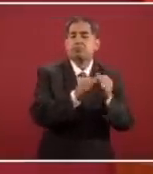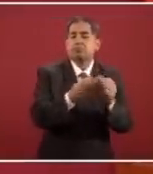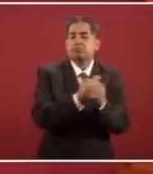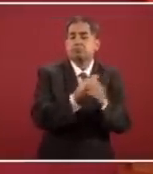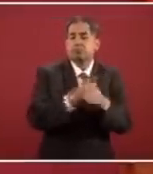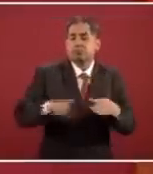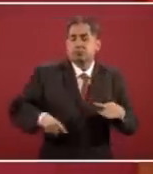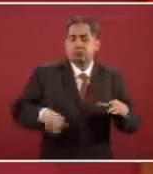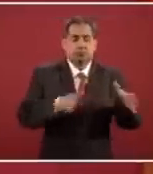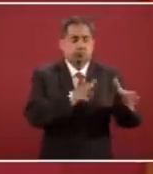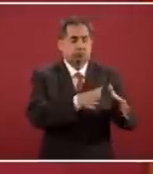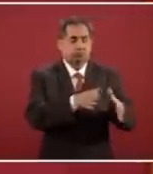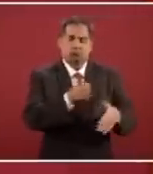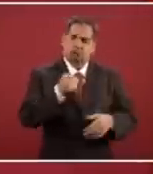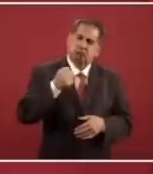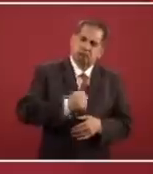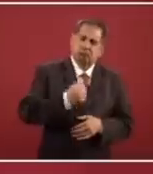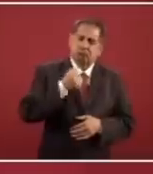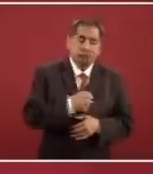autoritario,